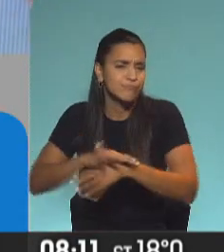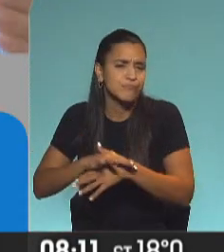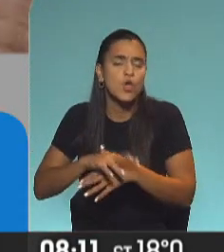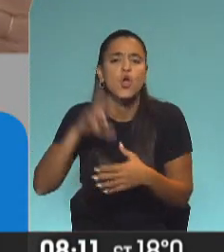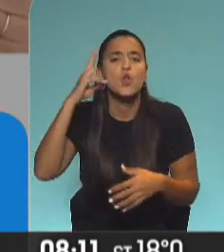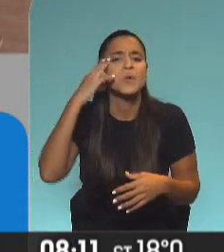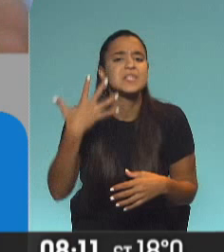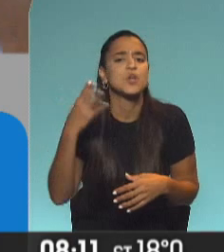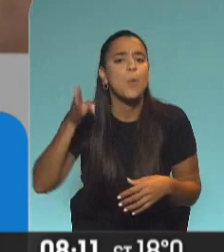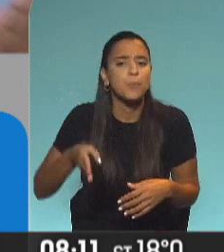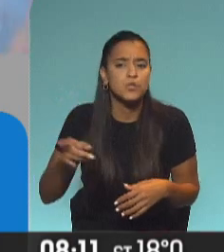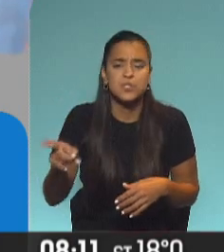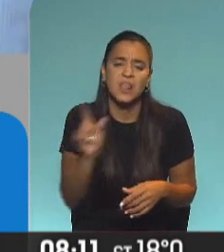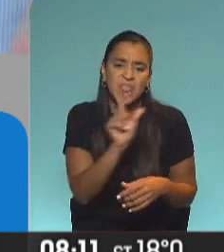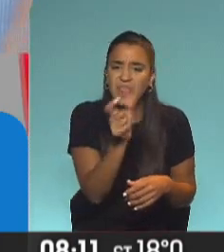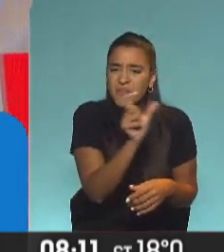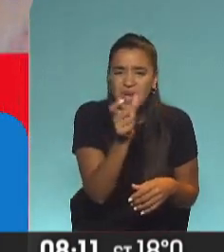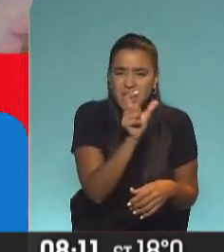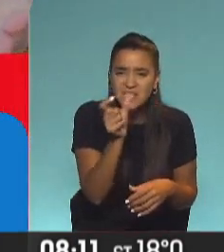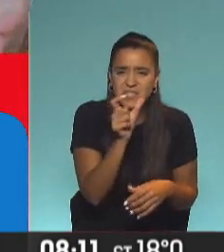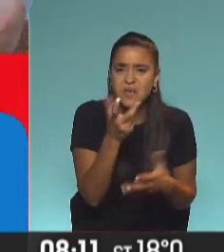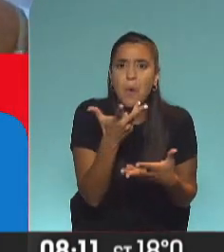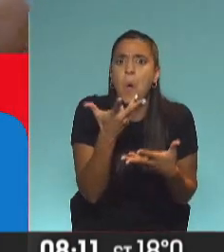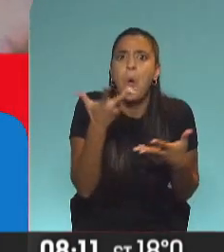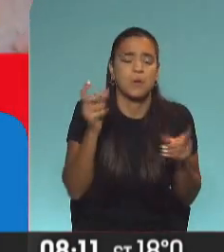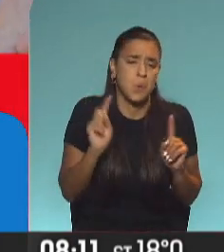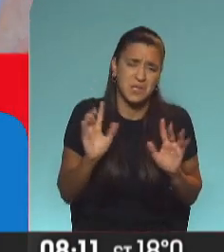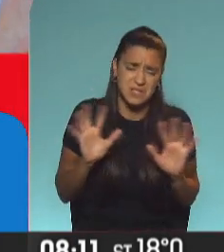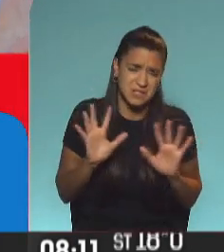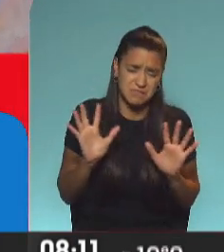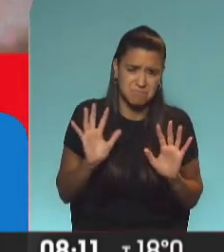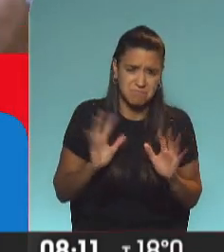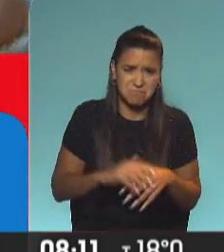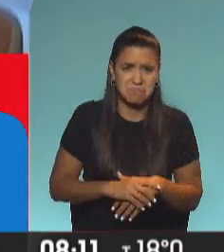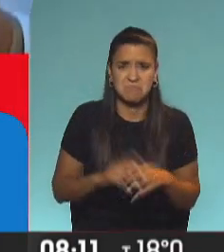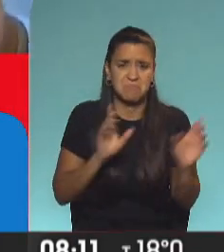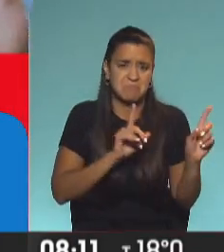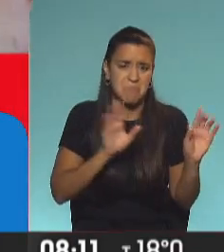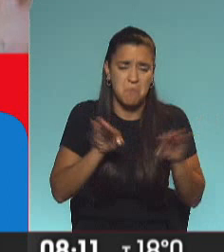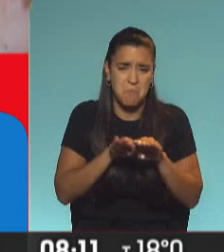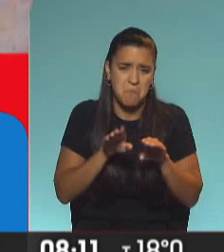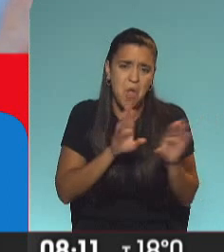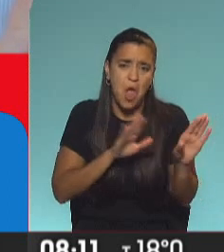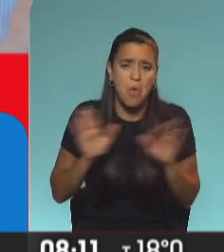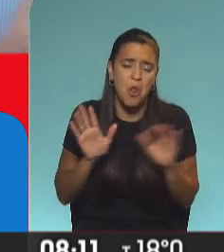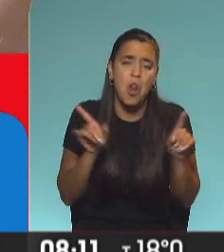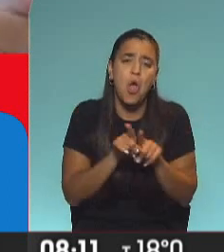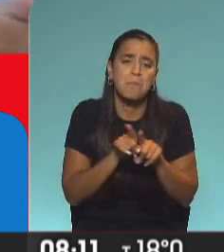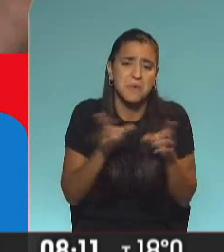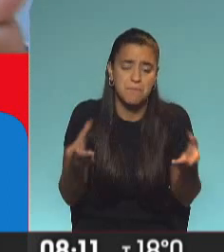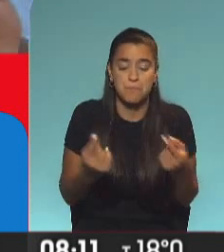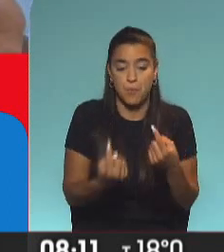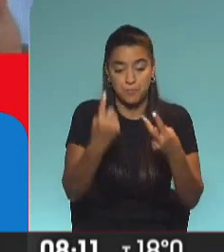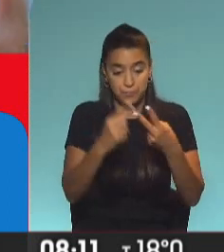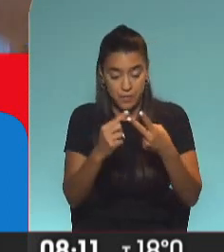del 95%, esa diferencia no es sustantiva, no es significativa. Esto es un punto importante a tener en consideración, número